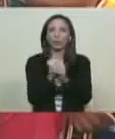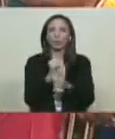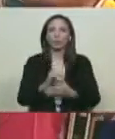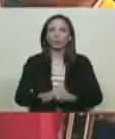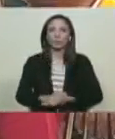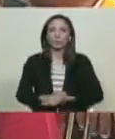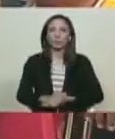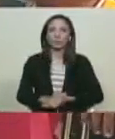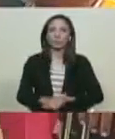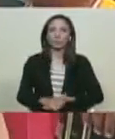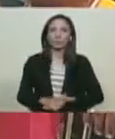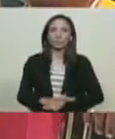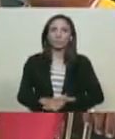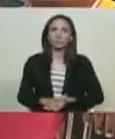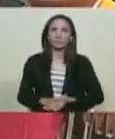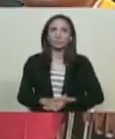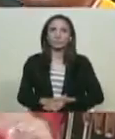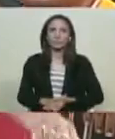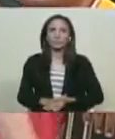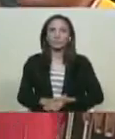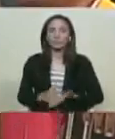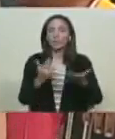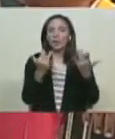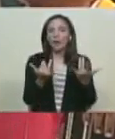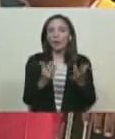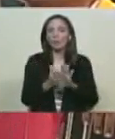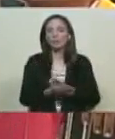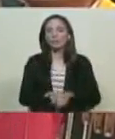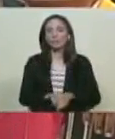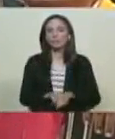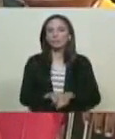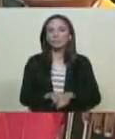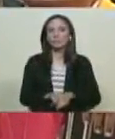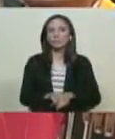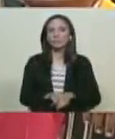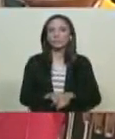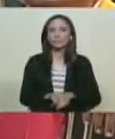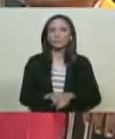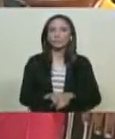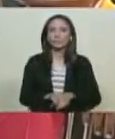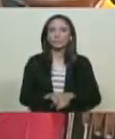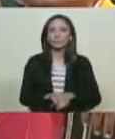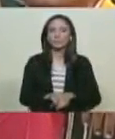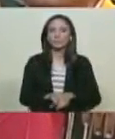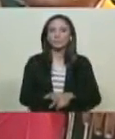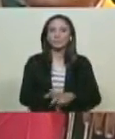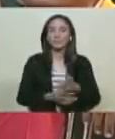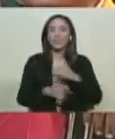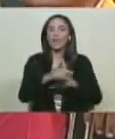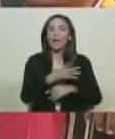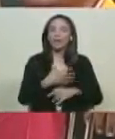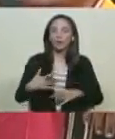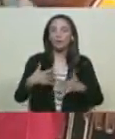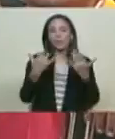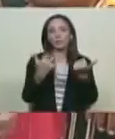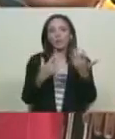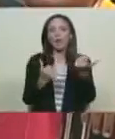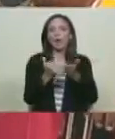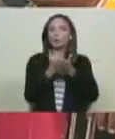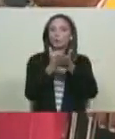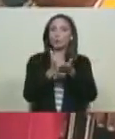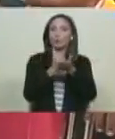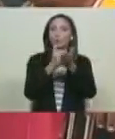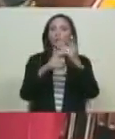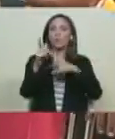para concluir, dos puntos que nos quedan. Pues. La parte de que nosotros también queremos ayudarlo a usted a construir